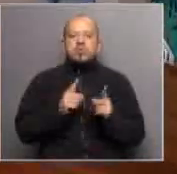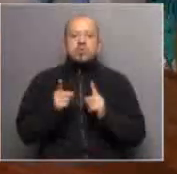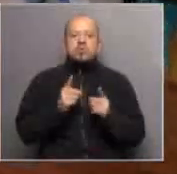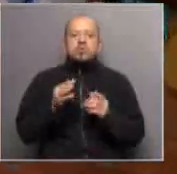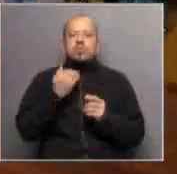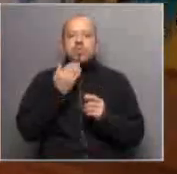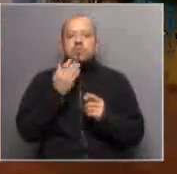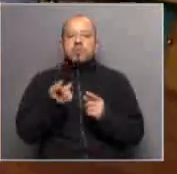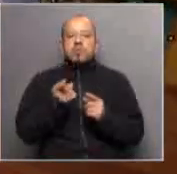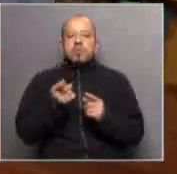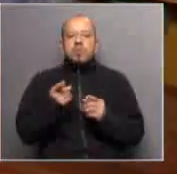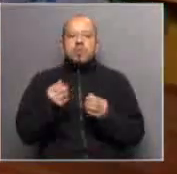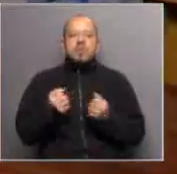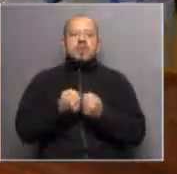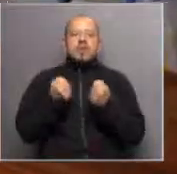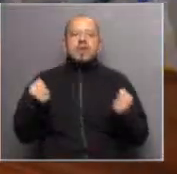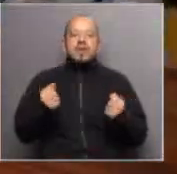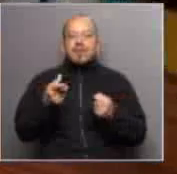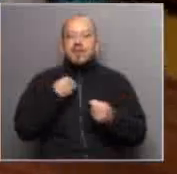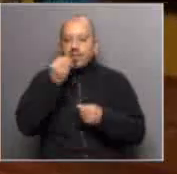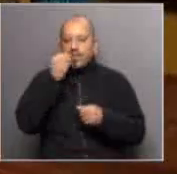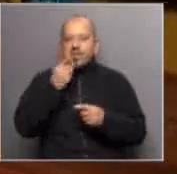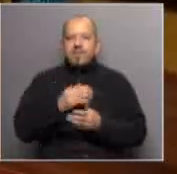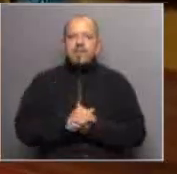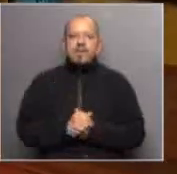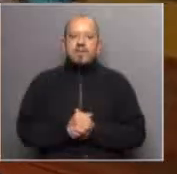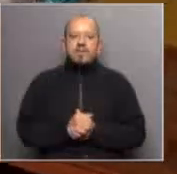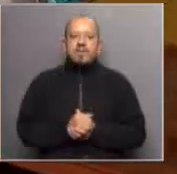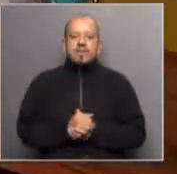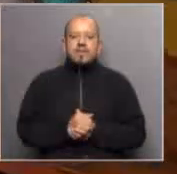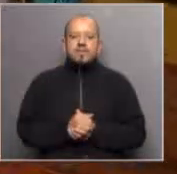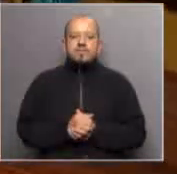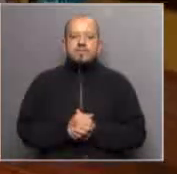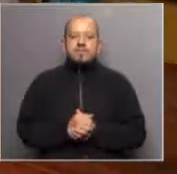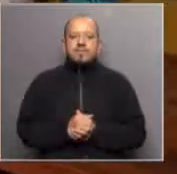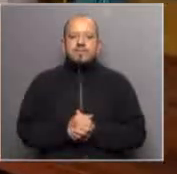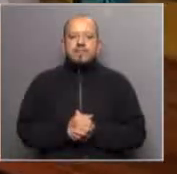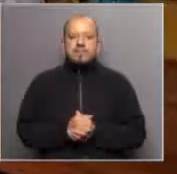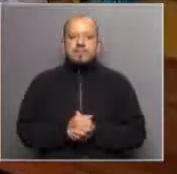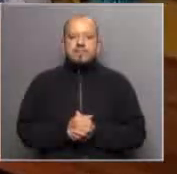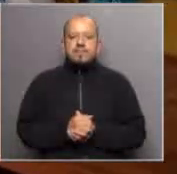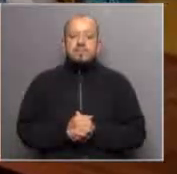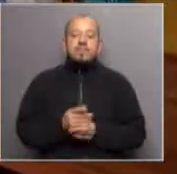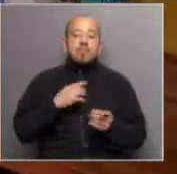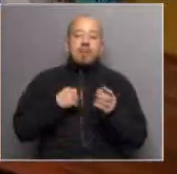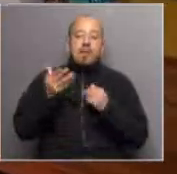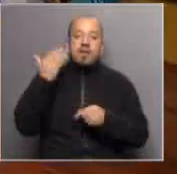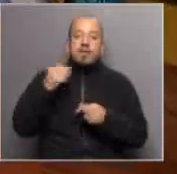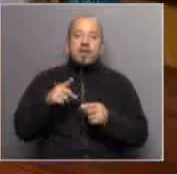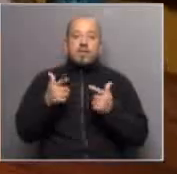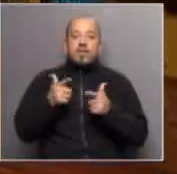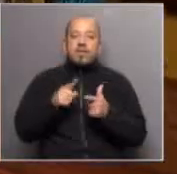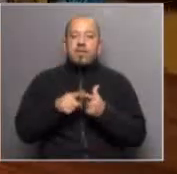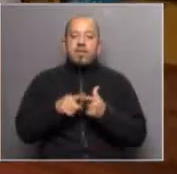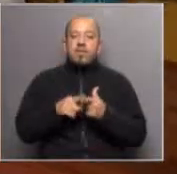sea, estirá mientras como. Gracias, Germán. Bueno, durante mucho tiempo no teníamos, la gente